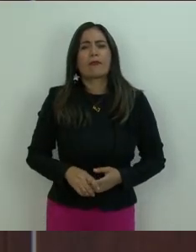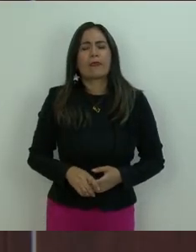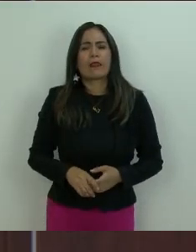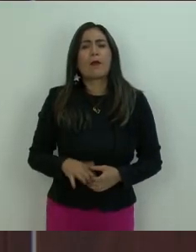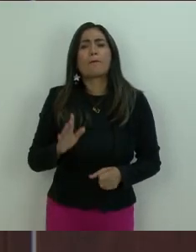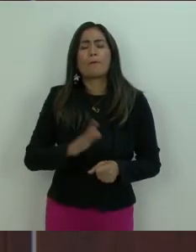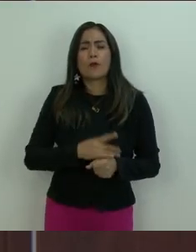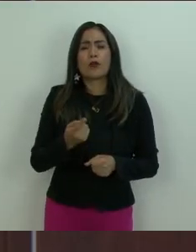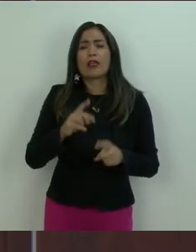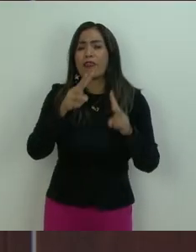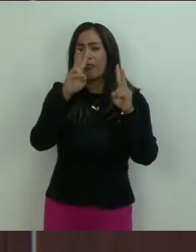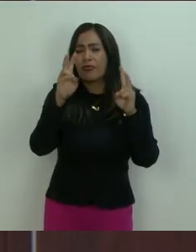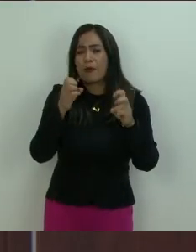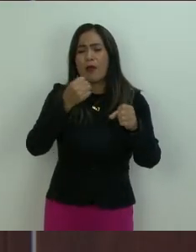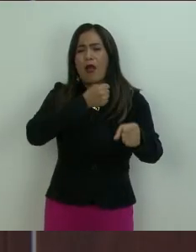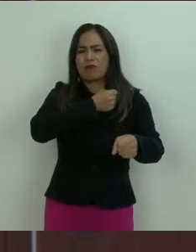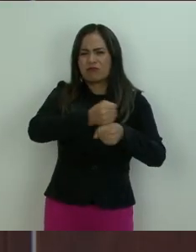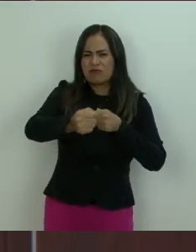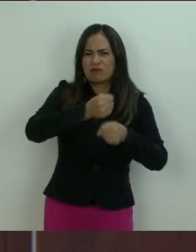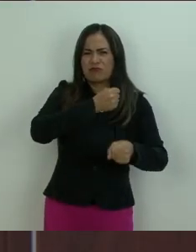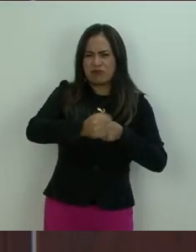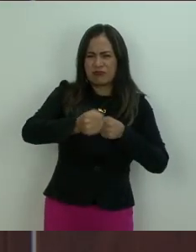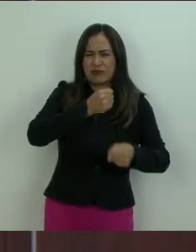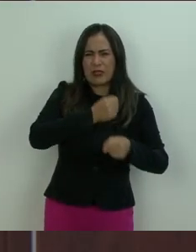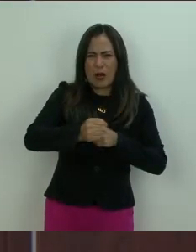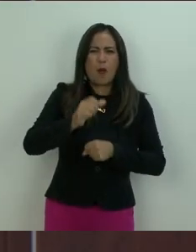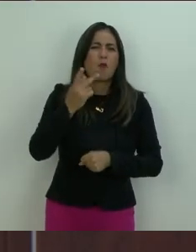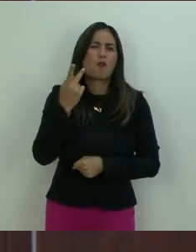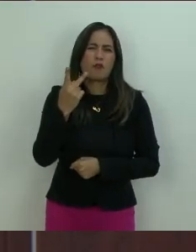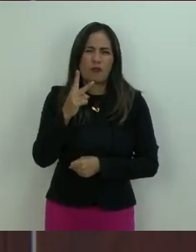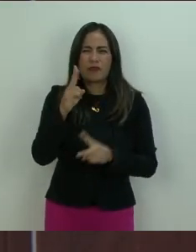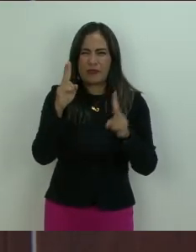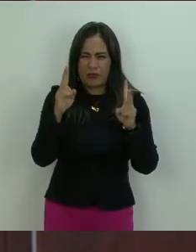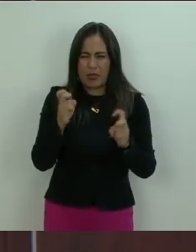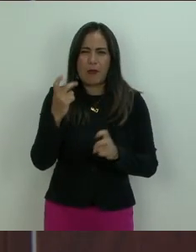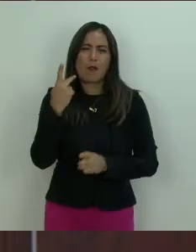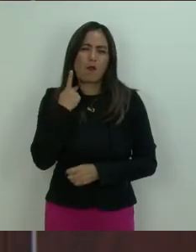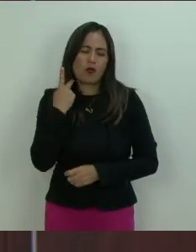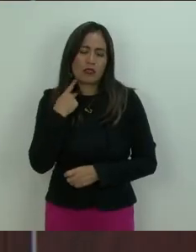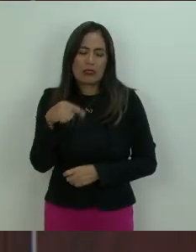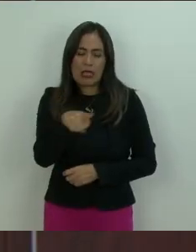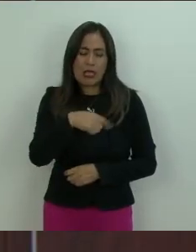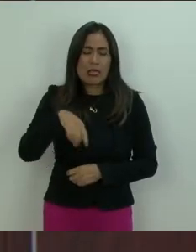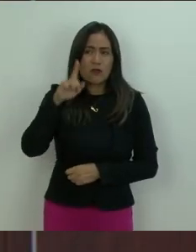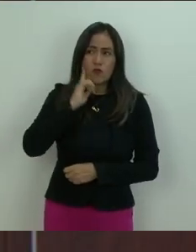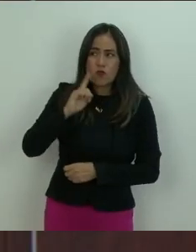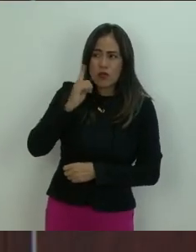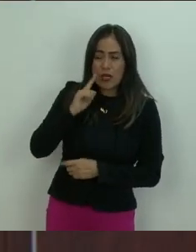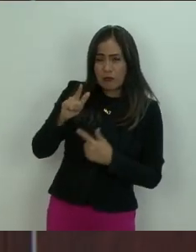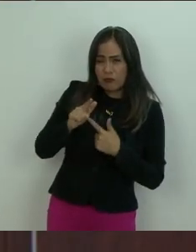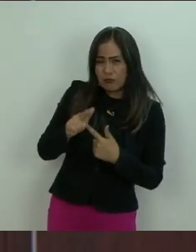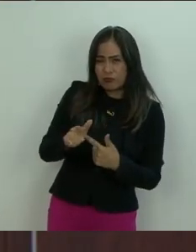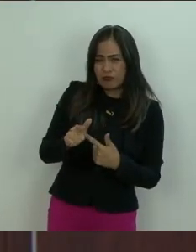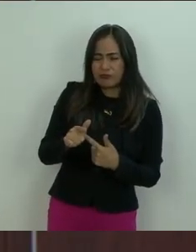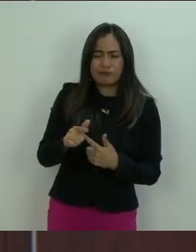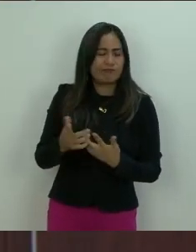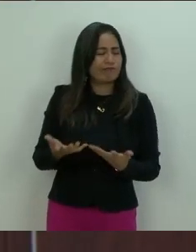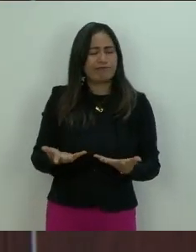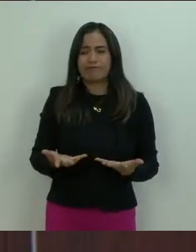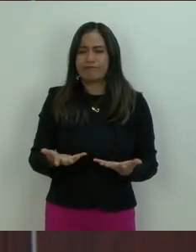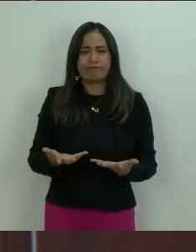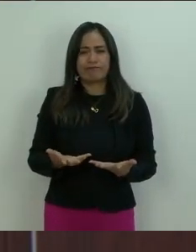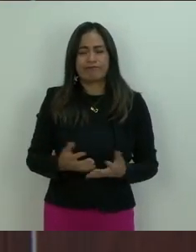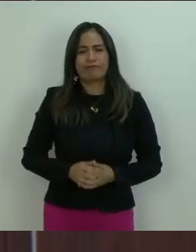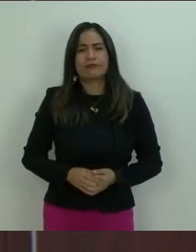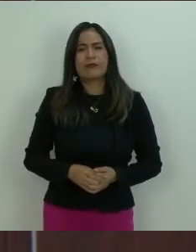violencia política lo que busca es que ya no queden ganas de estar haciendo eso y esta